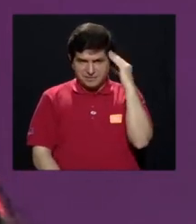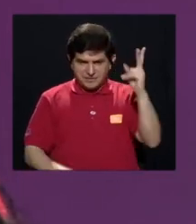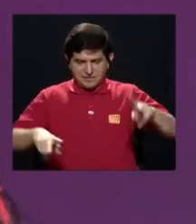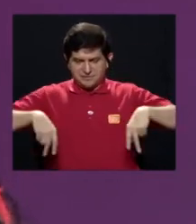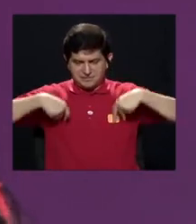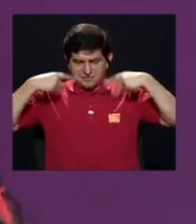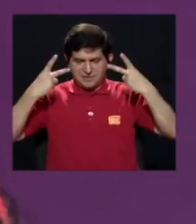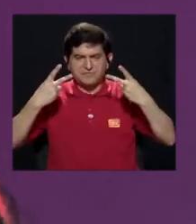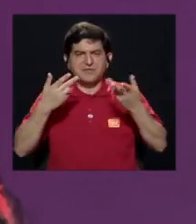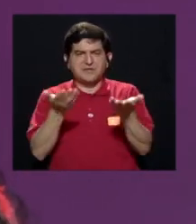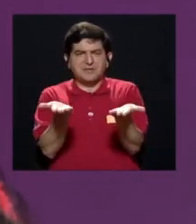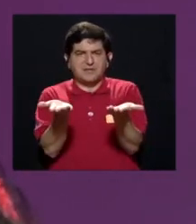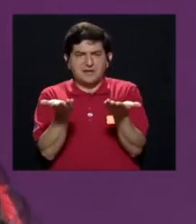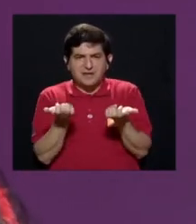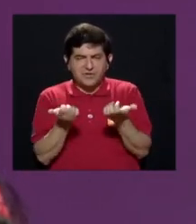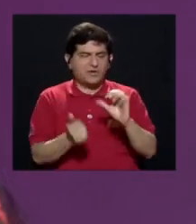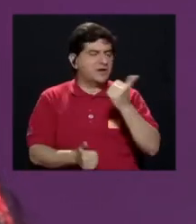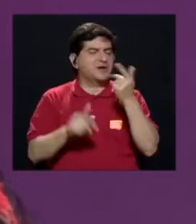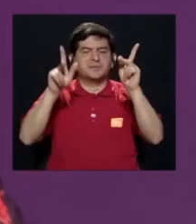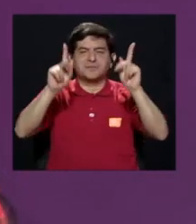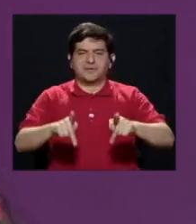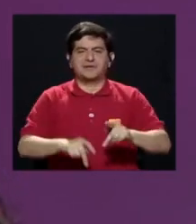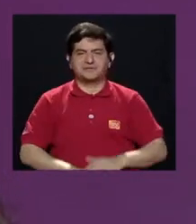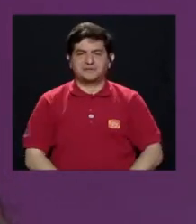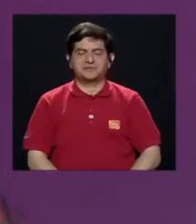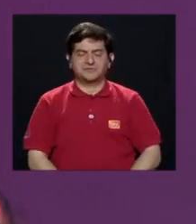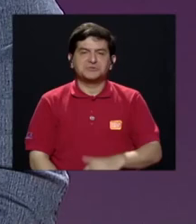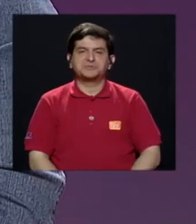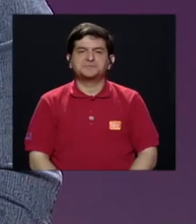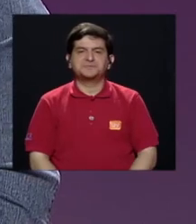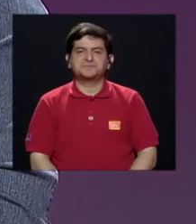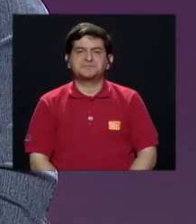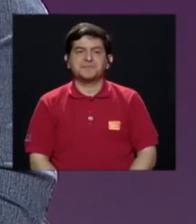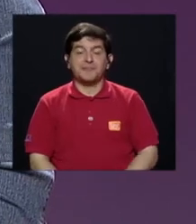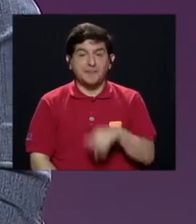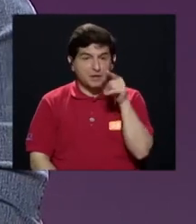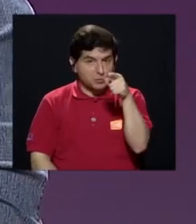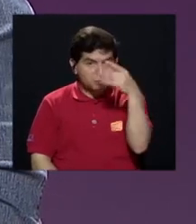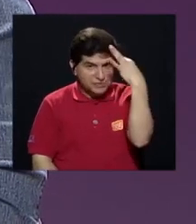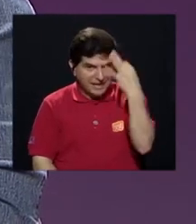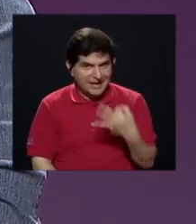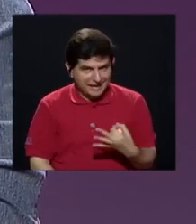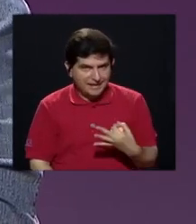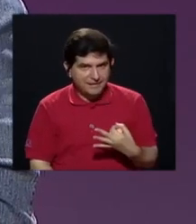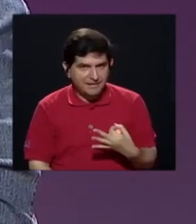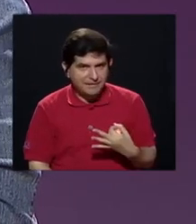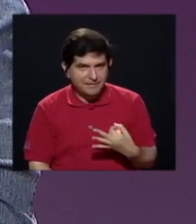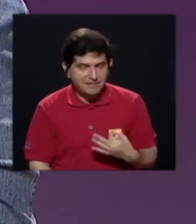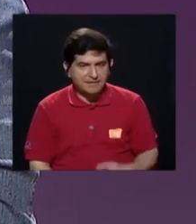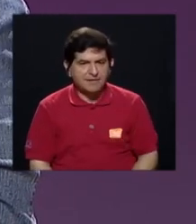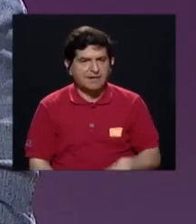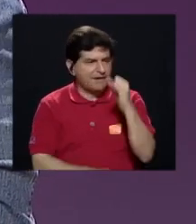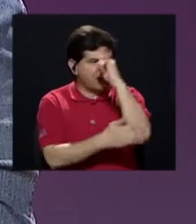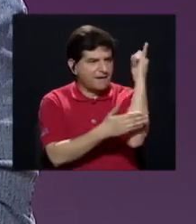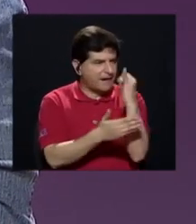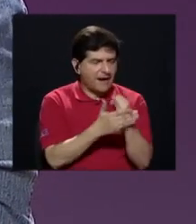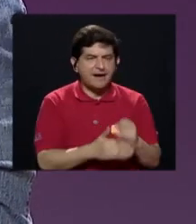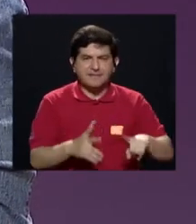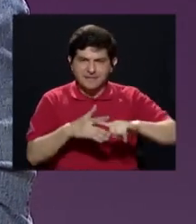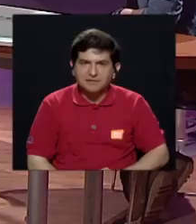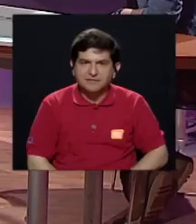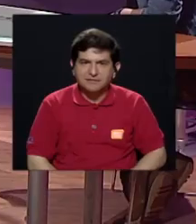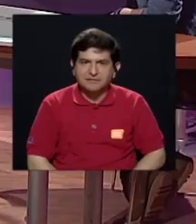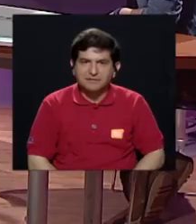y lo que queremos también para las demás personas que queremos expresar. ¿Creen ustedes que es el arte una herramienta